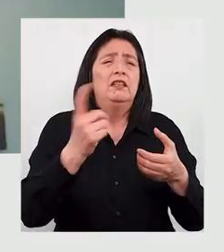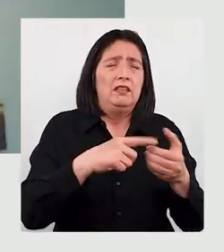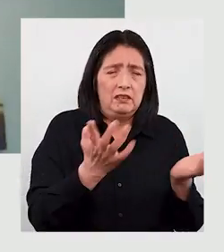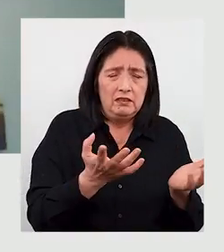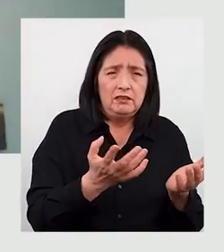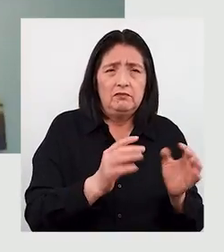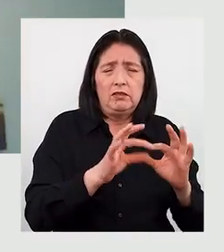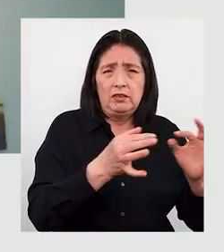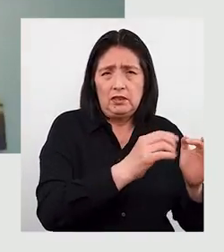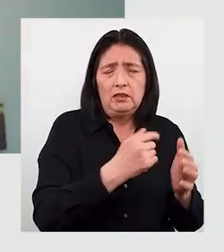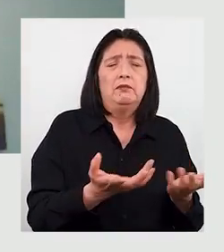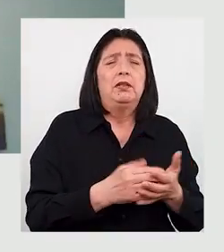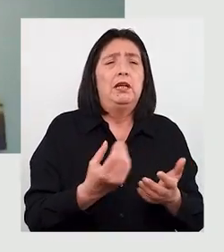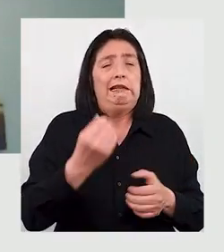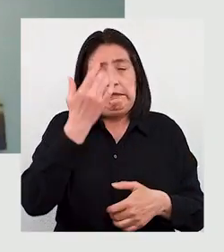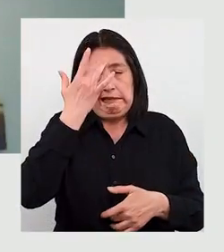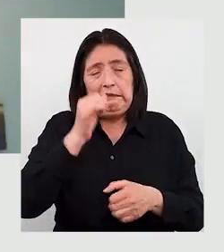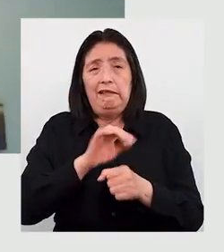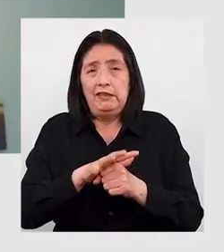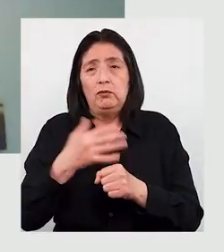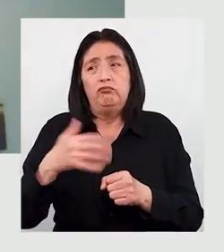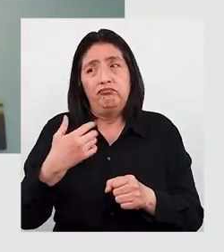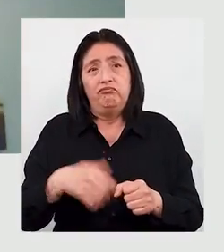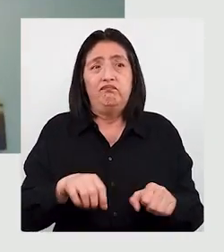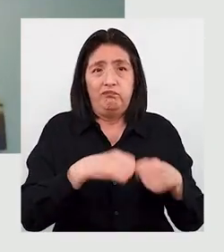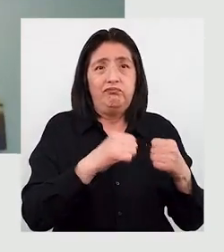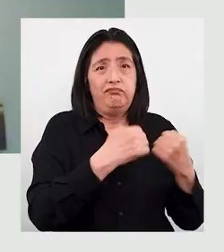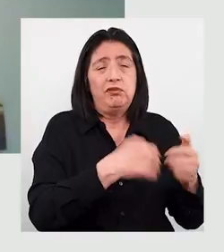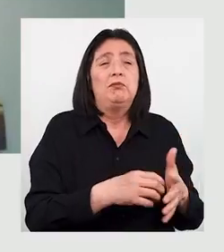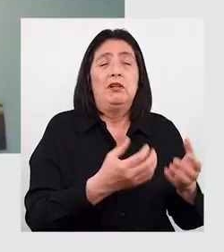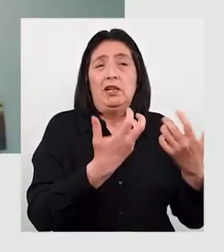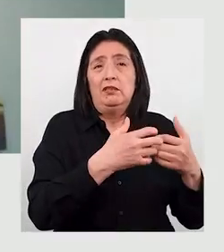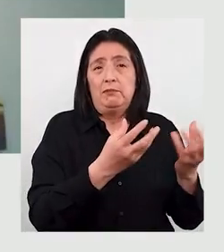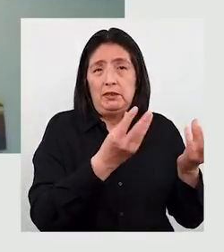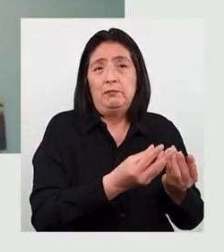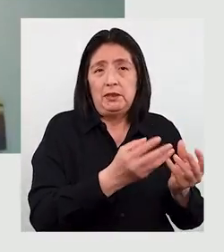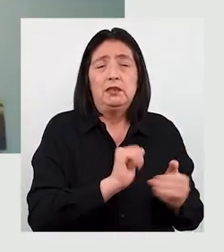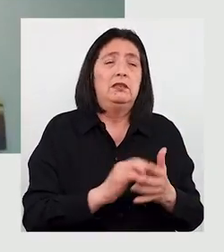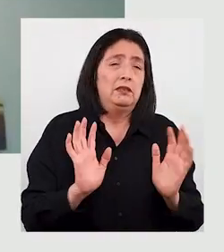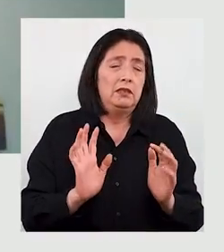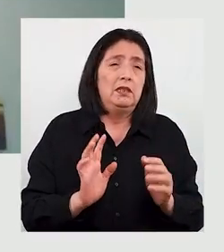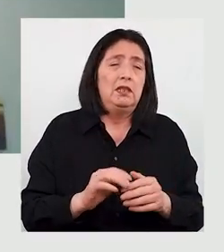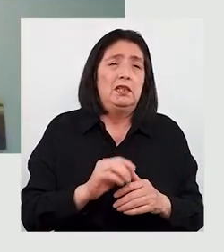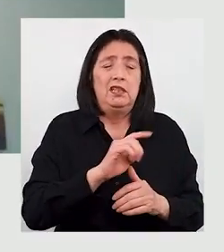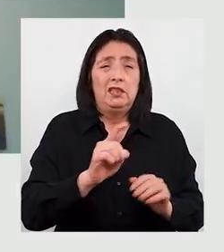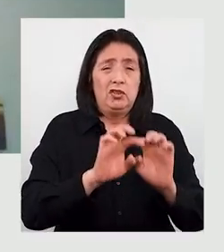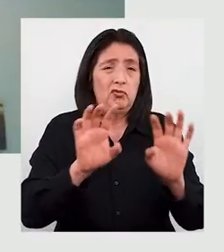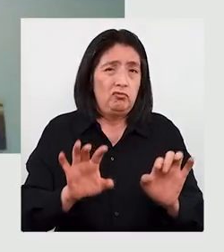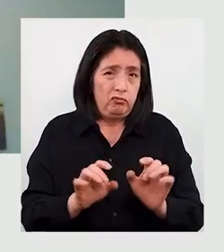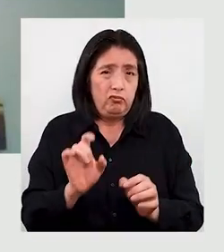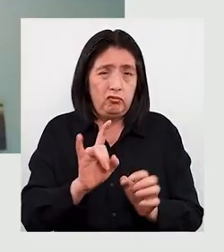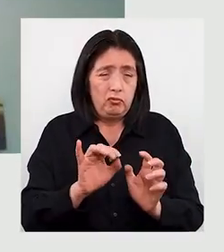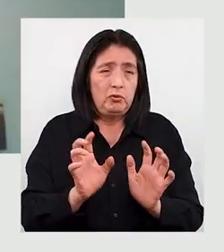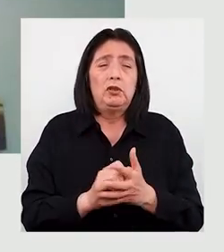cadenas de valor. La pandemia las ha golpeado muy fuertemente y su